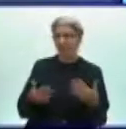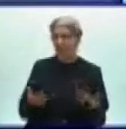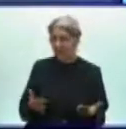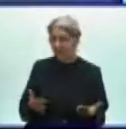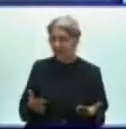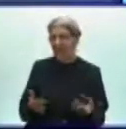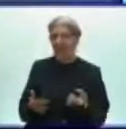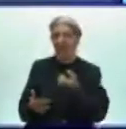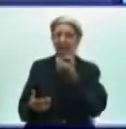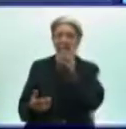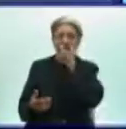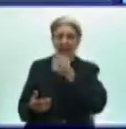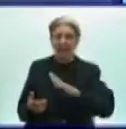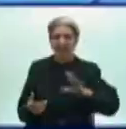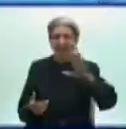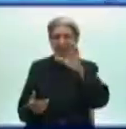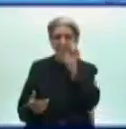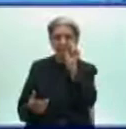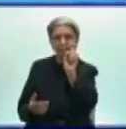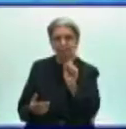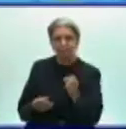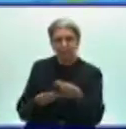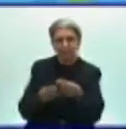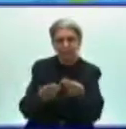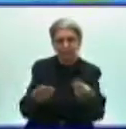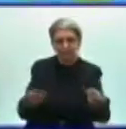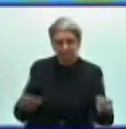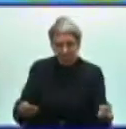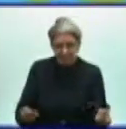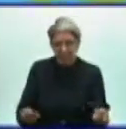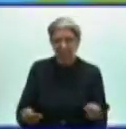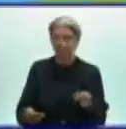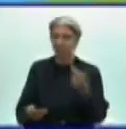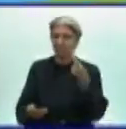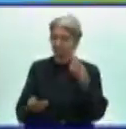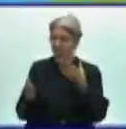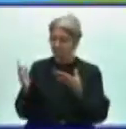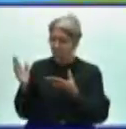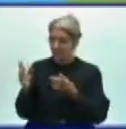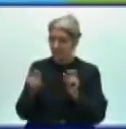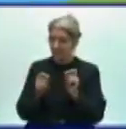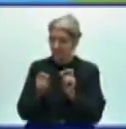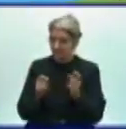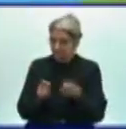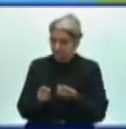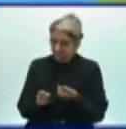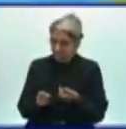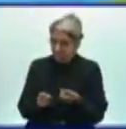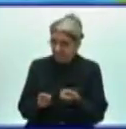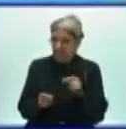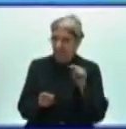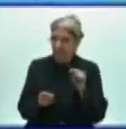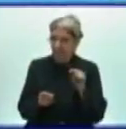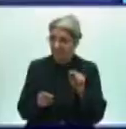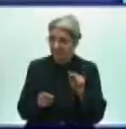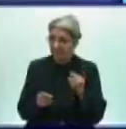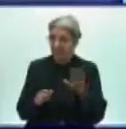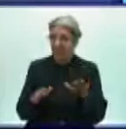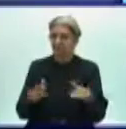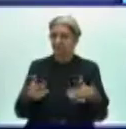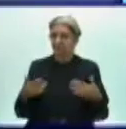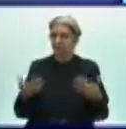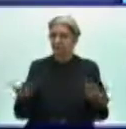de África subsahariana. Mírenla acá. Vamos a verlo más de cerca, pero como ustedes saben, esta región de África